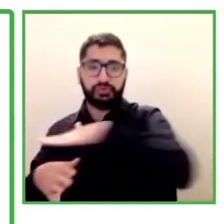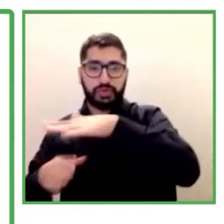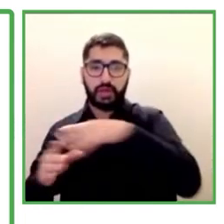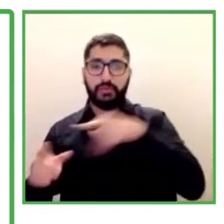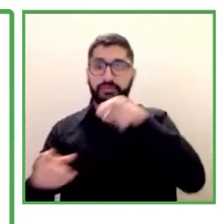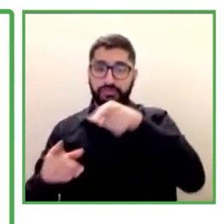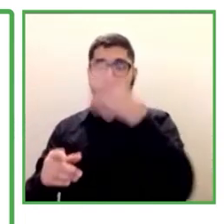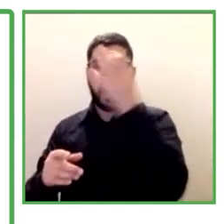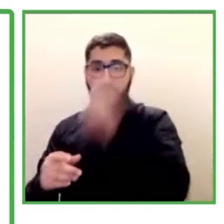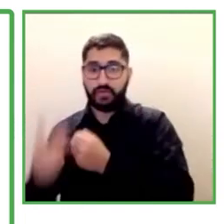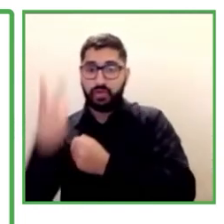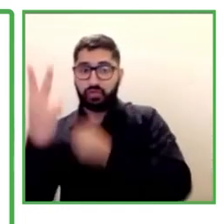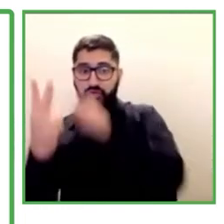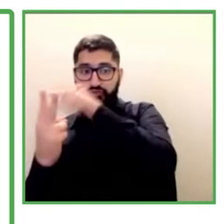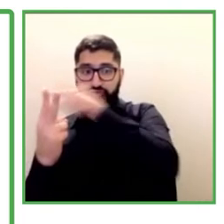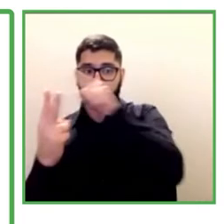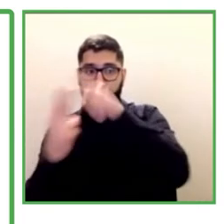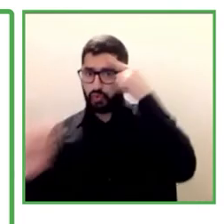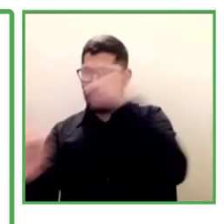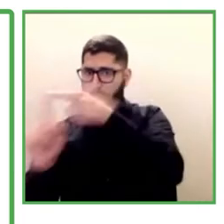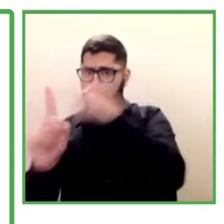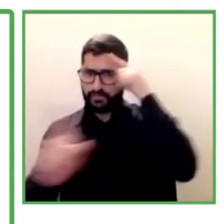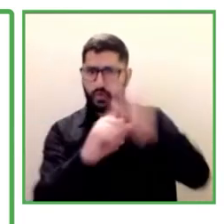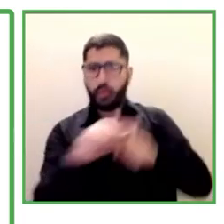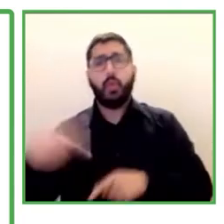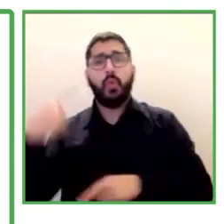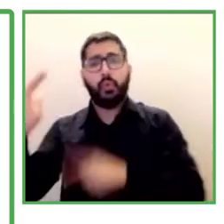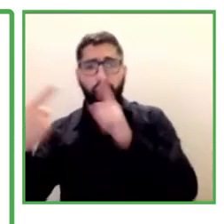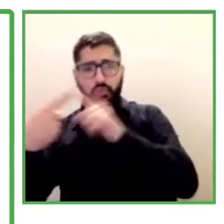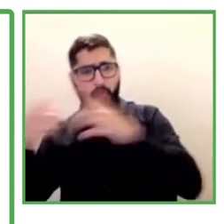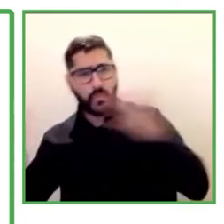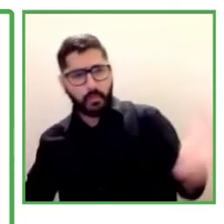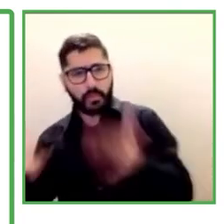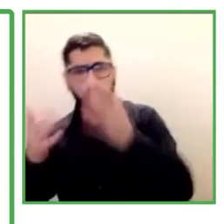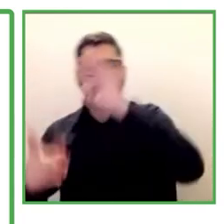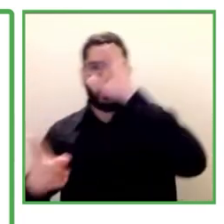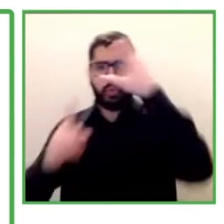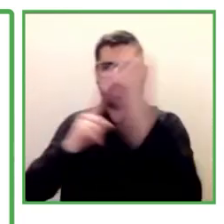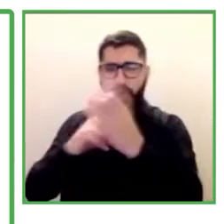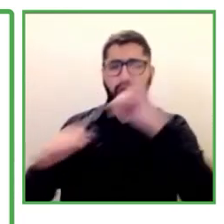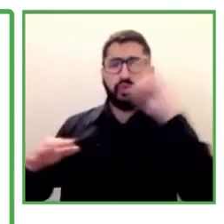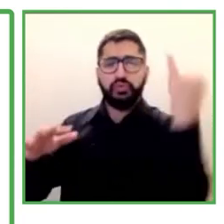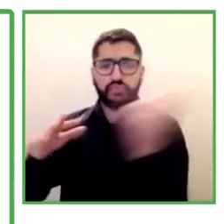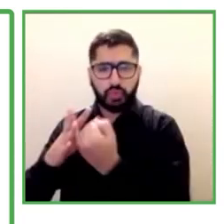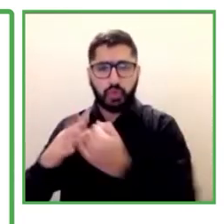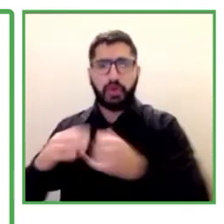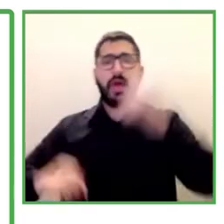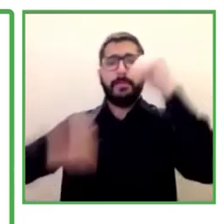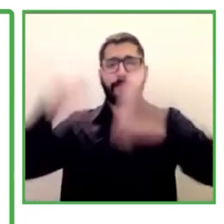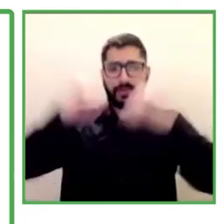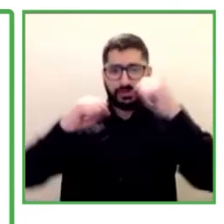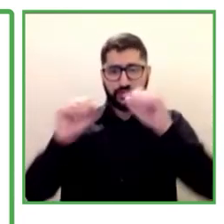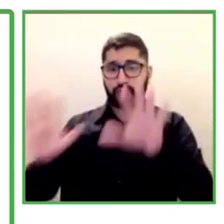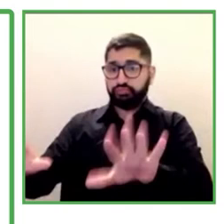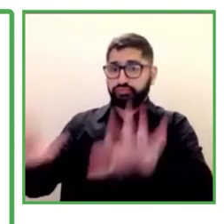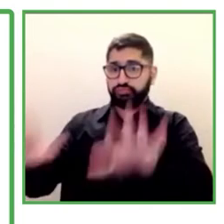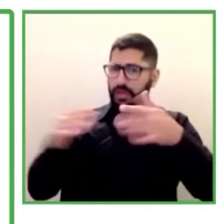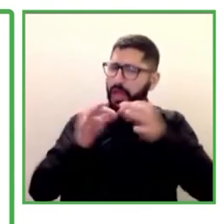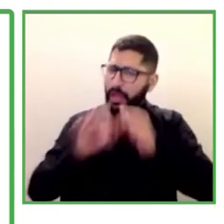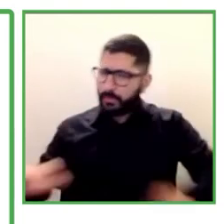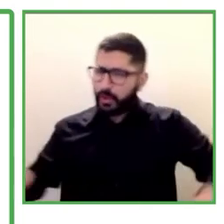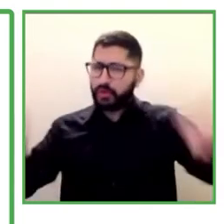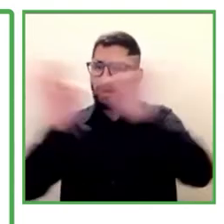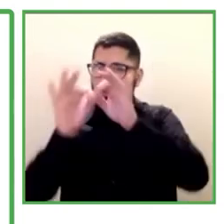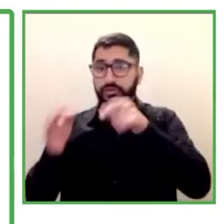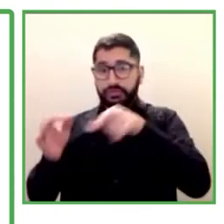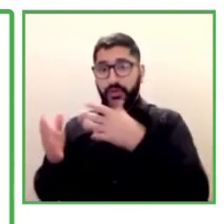es fomentar una cultura inclusiva en las empresas, que son tremendamente importantes cuando hablamos de inclusión laboral,